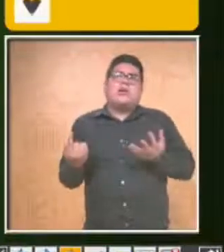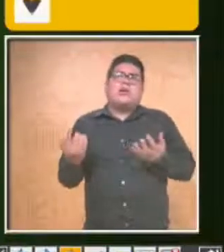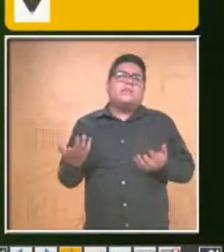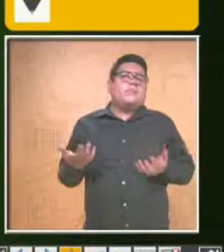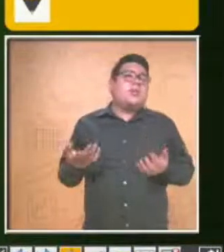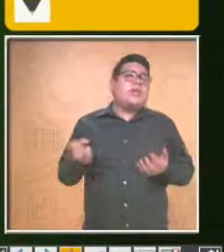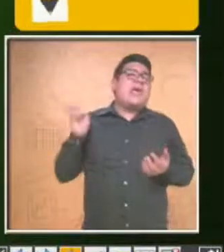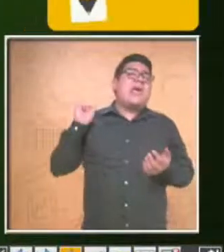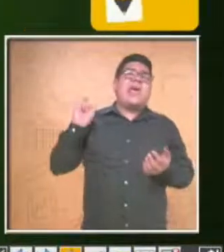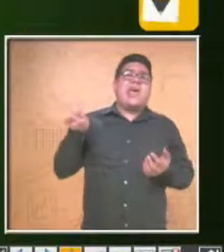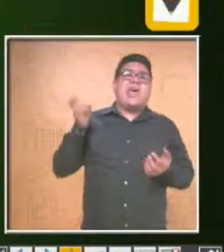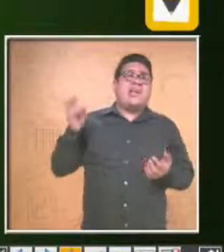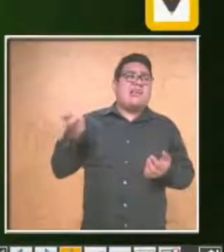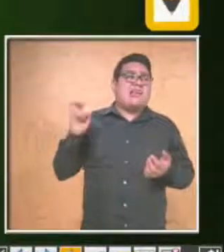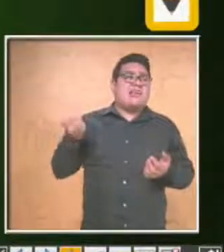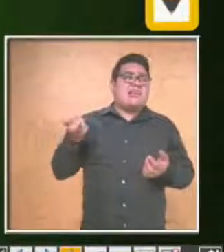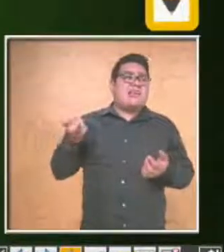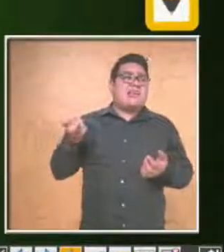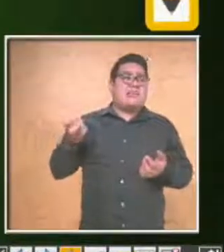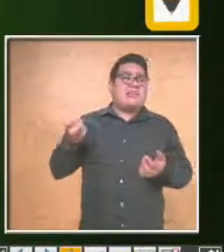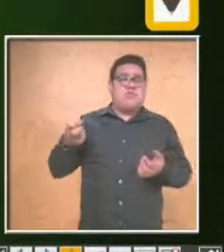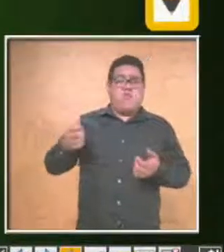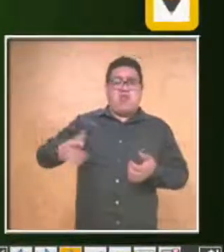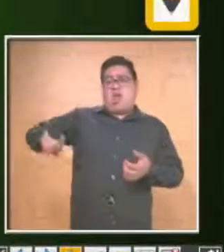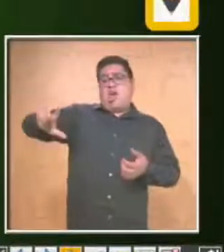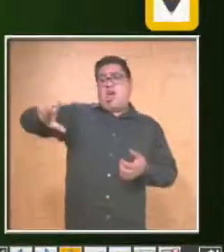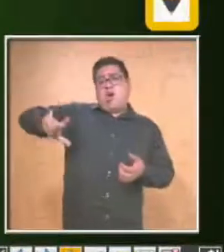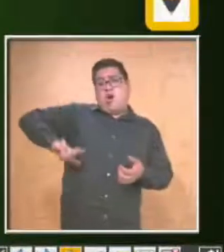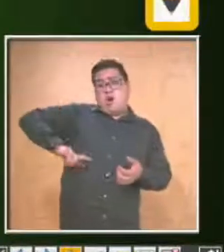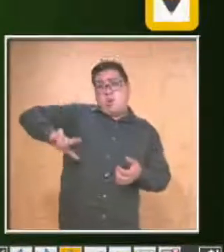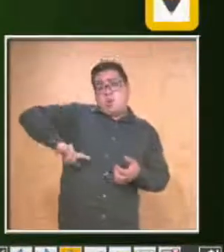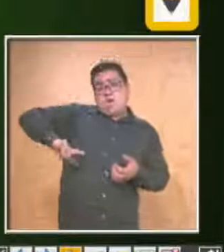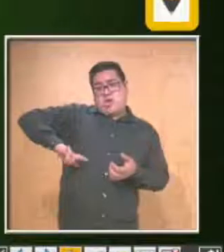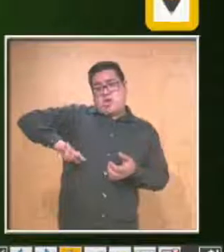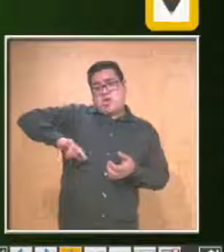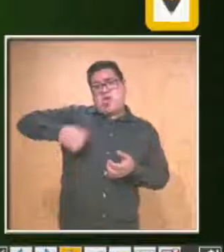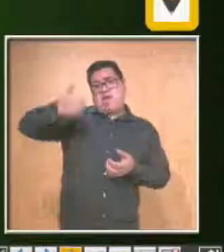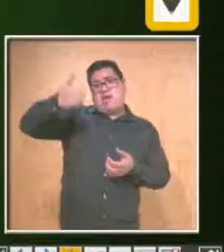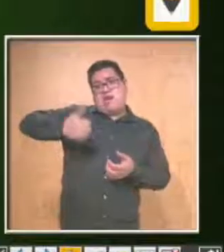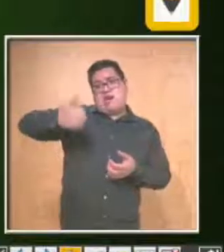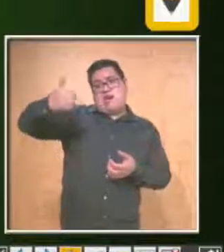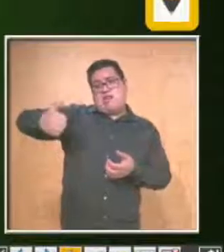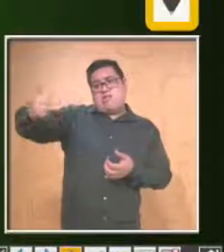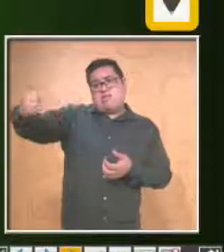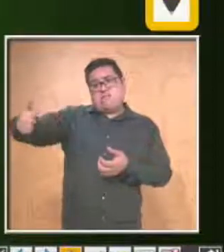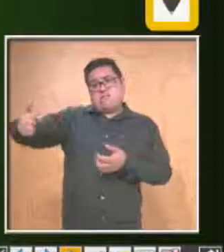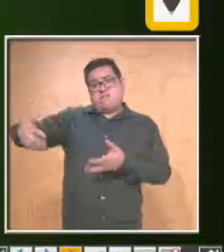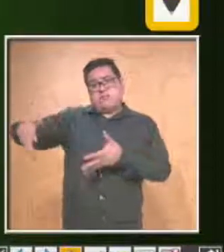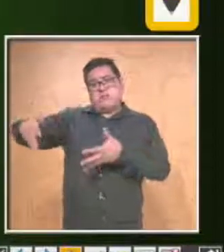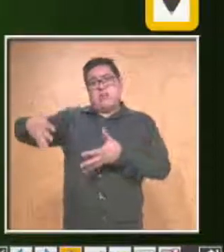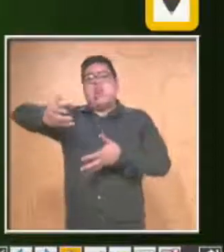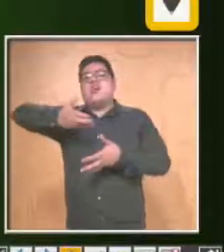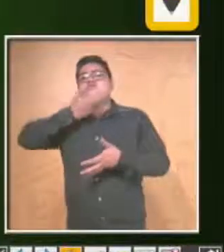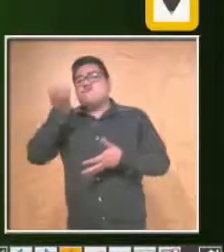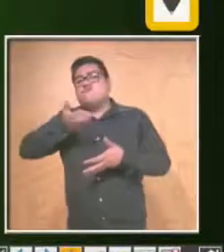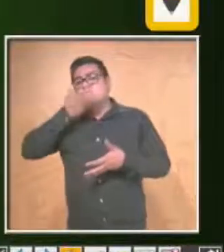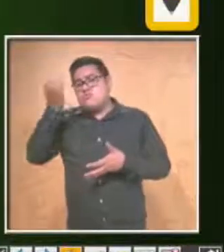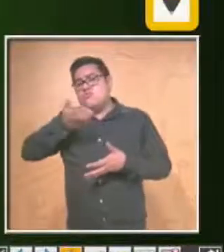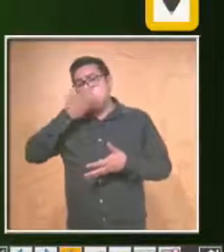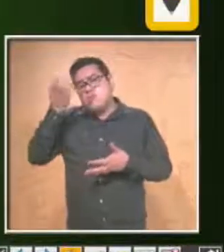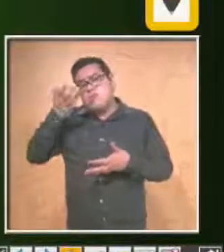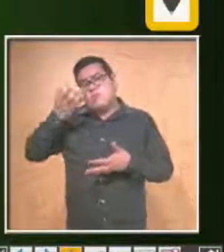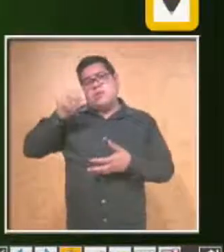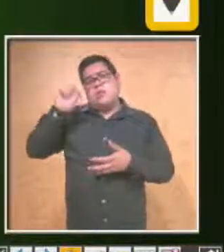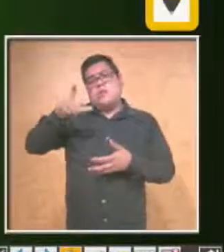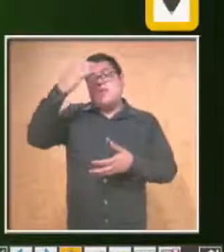que tiene que ver con el dominio que establecen los imperios a través de la imposición de sus costumbres, de